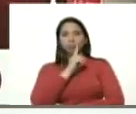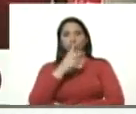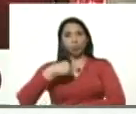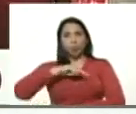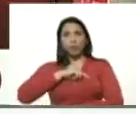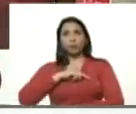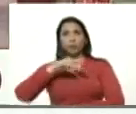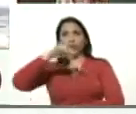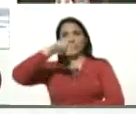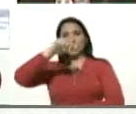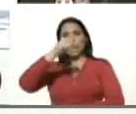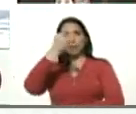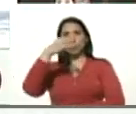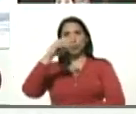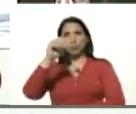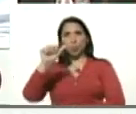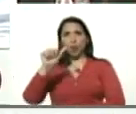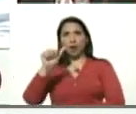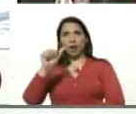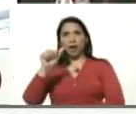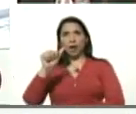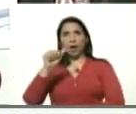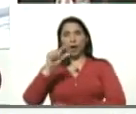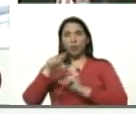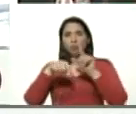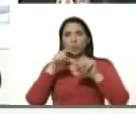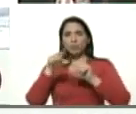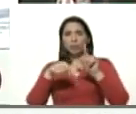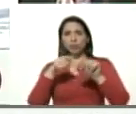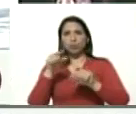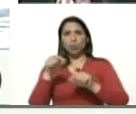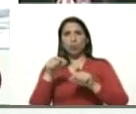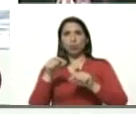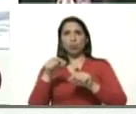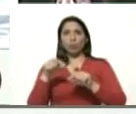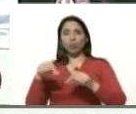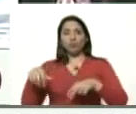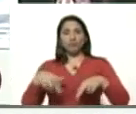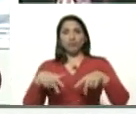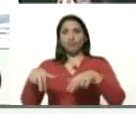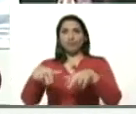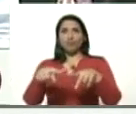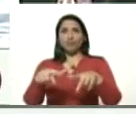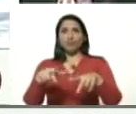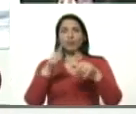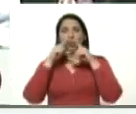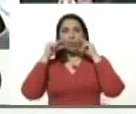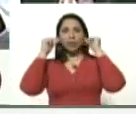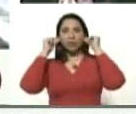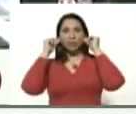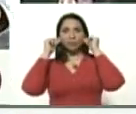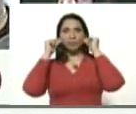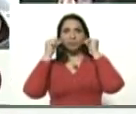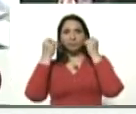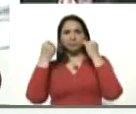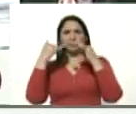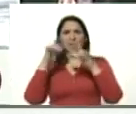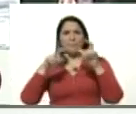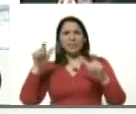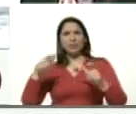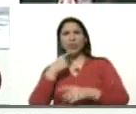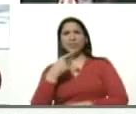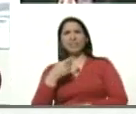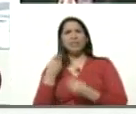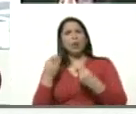Nazoa, el ruiseñor de Catuche, el transeúnte sonreído. Y mucha gente dice, bueno, ¿cómo